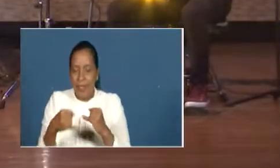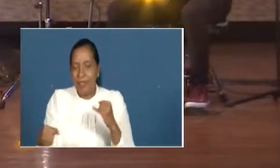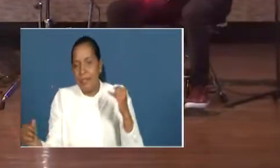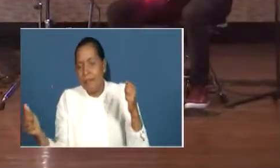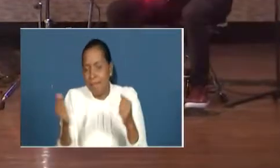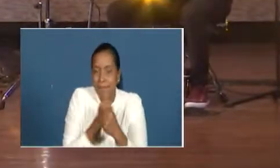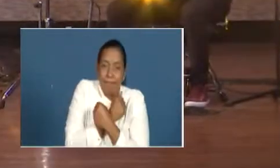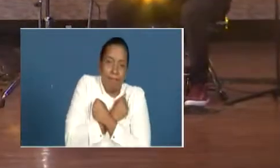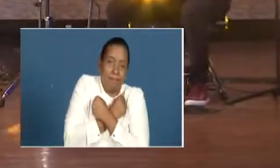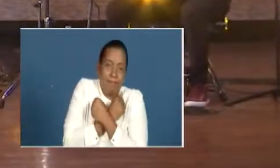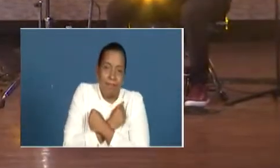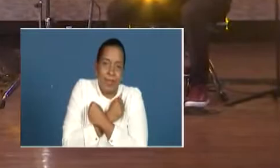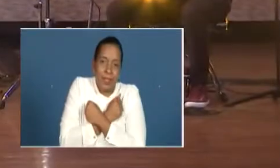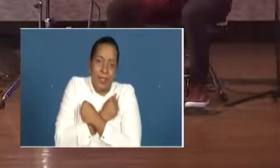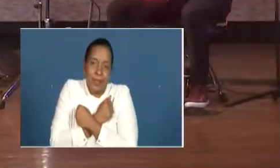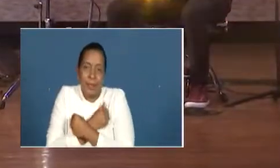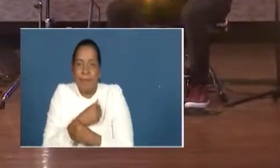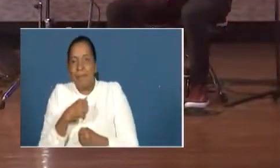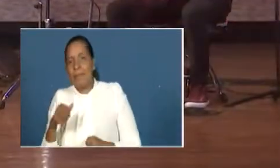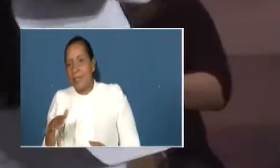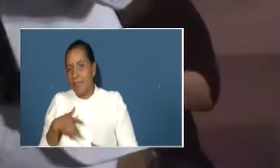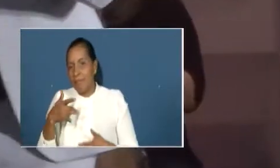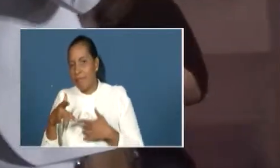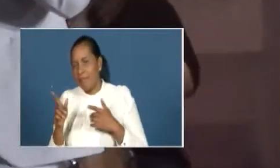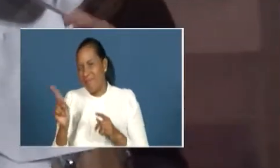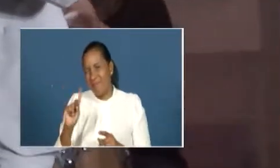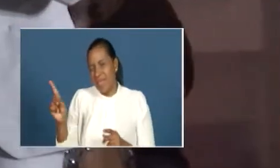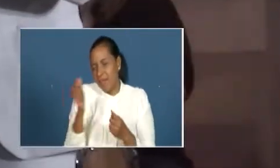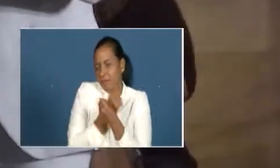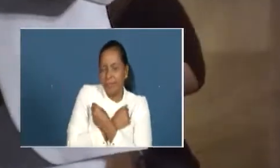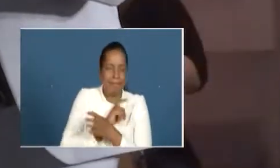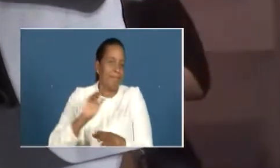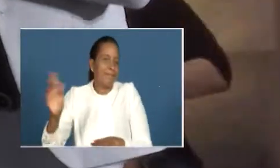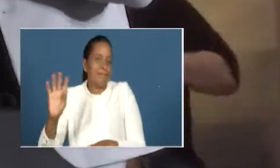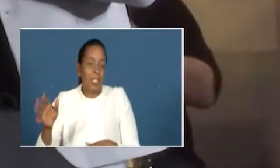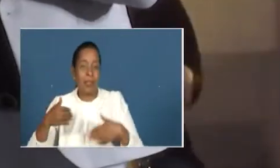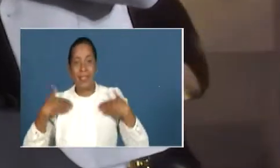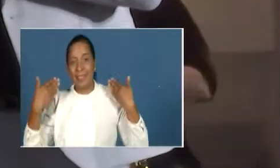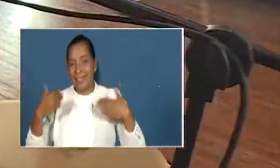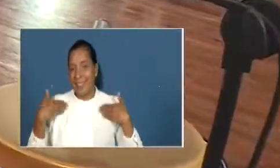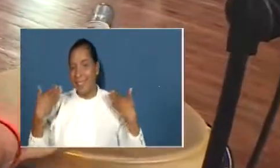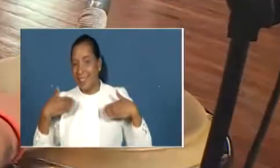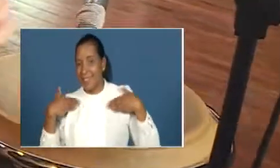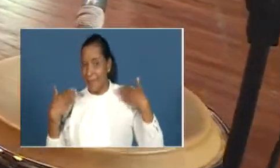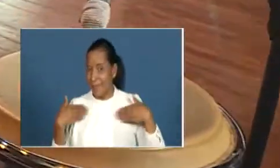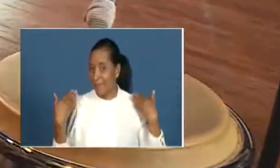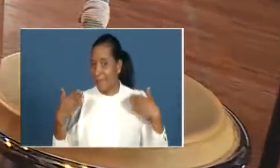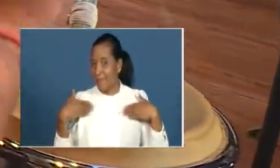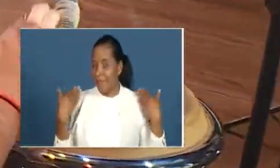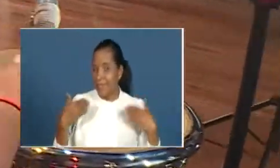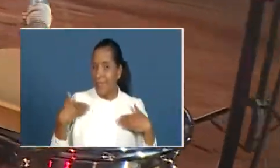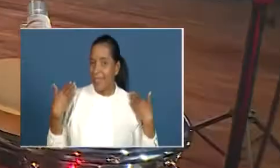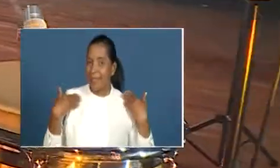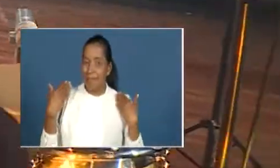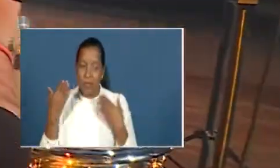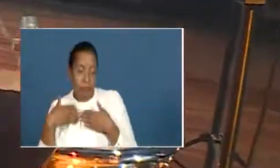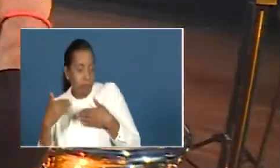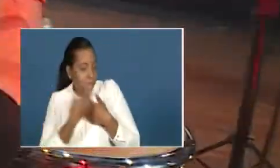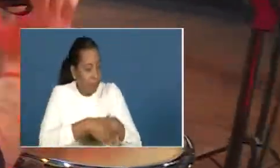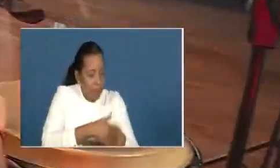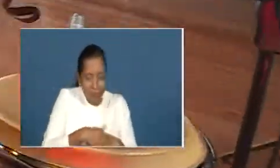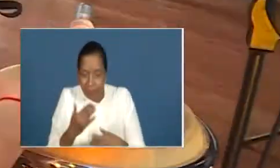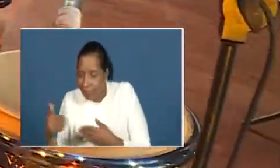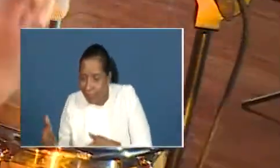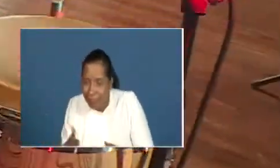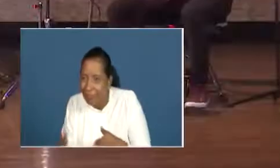pésame, escúchame, ya lo nuestro terminó. Ahora tengo una alegría que me regala día a día lo hermoso del